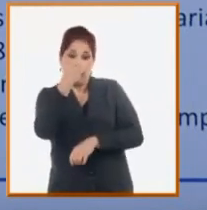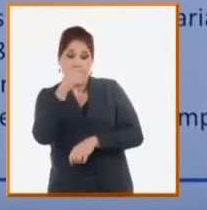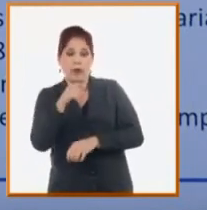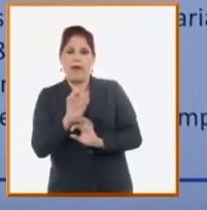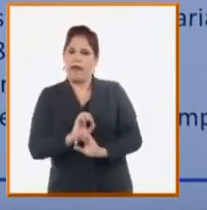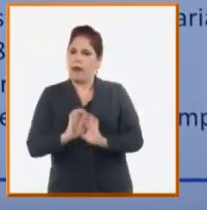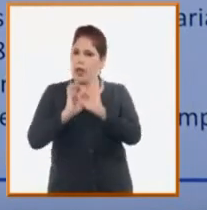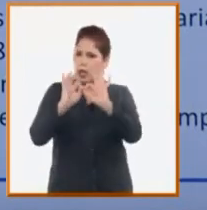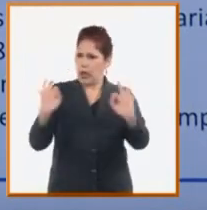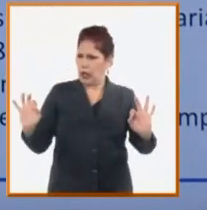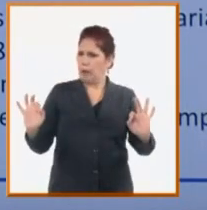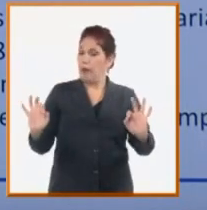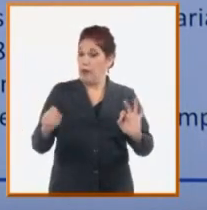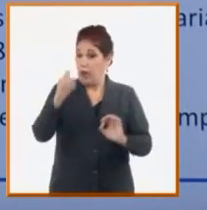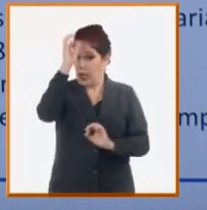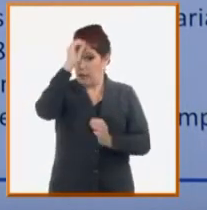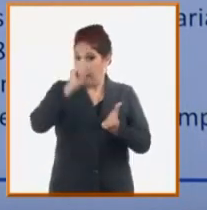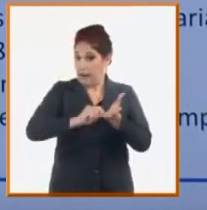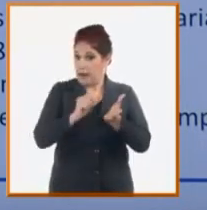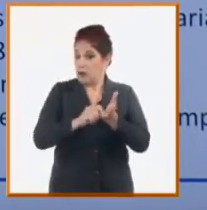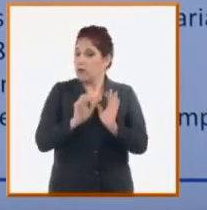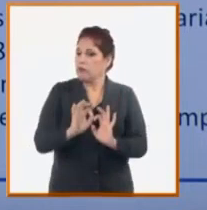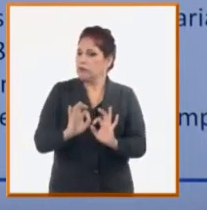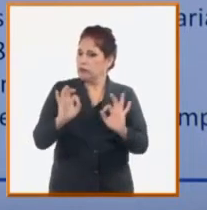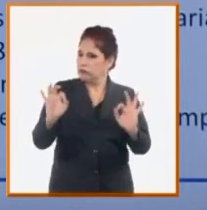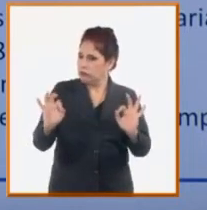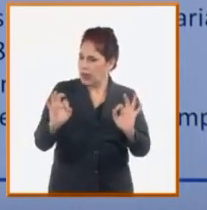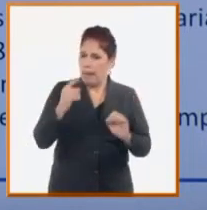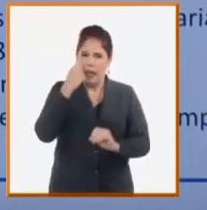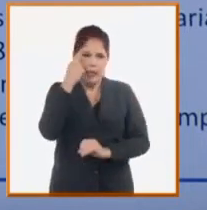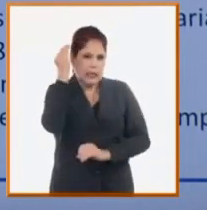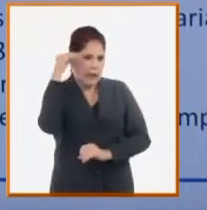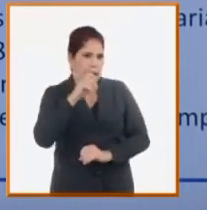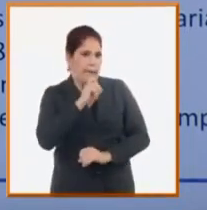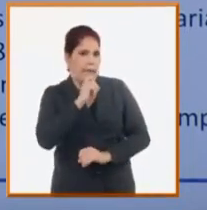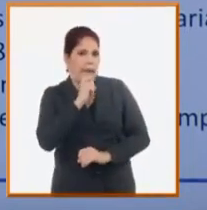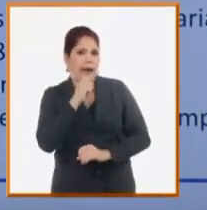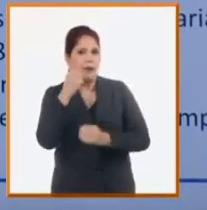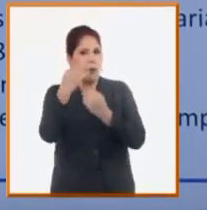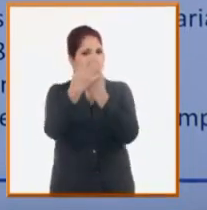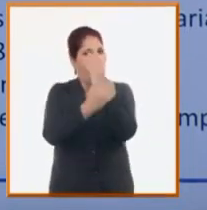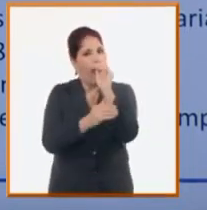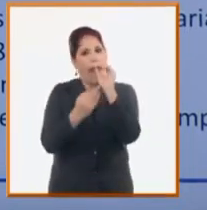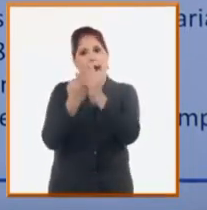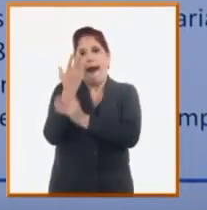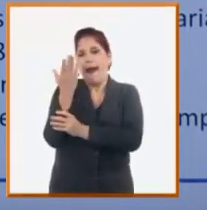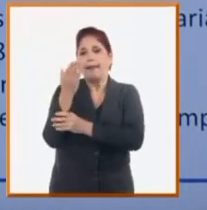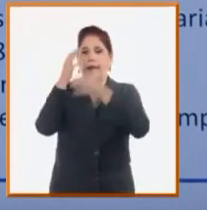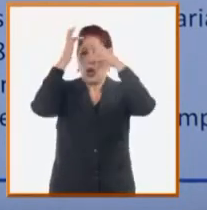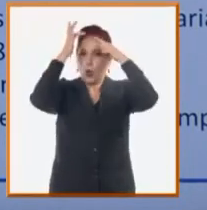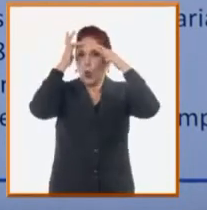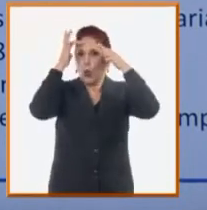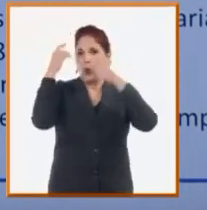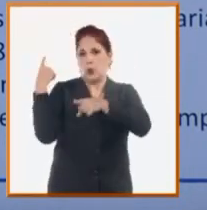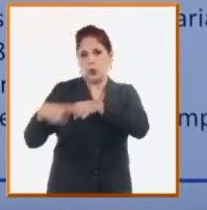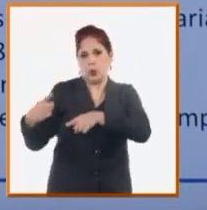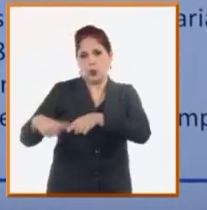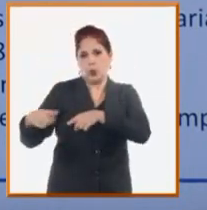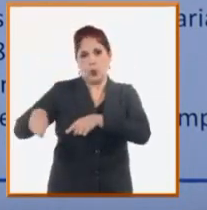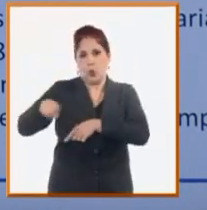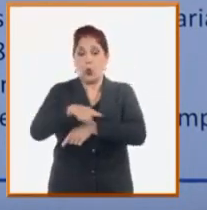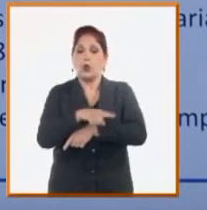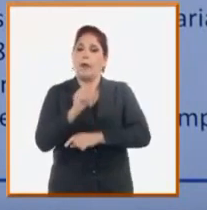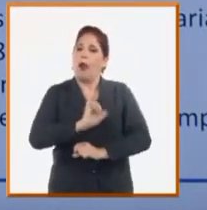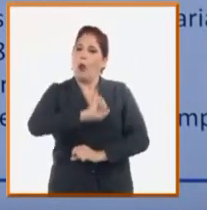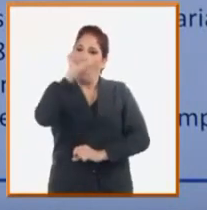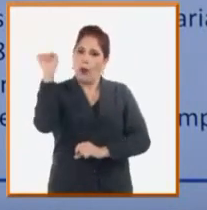lleva necesariamente una inspección sanitaria estatal. Estas estructuras están localmente establecidas y por tanto han